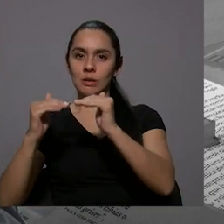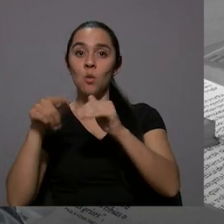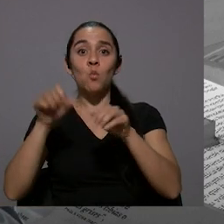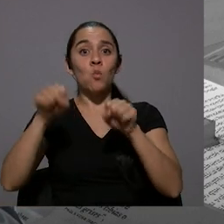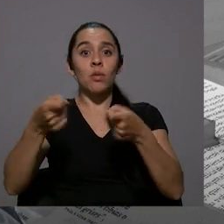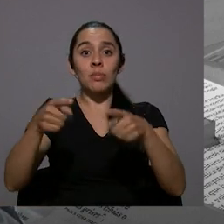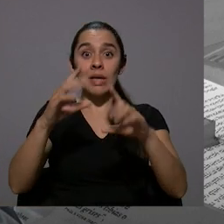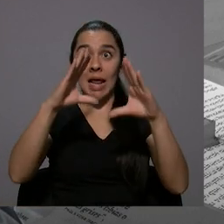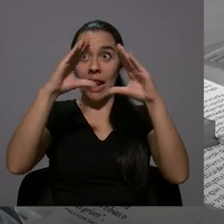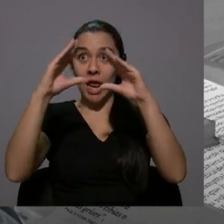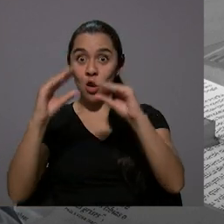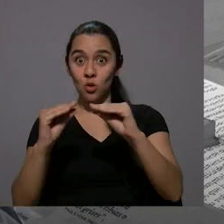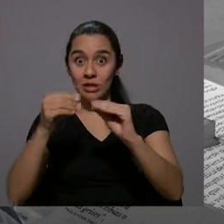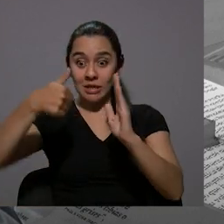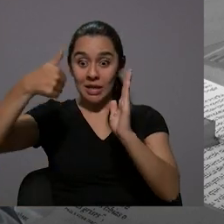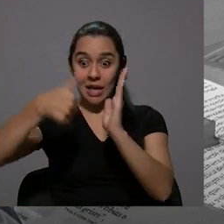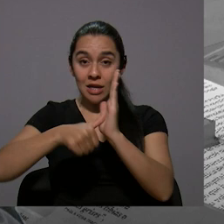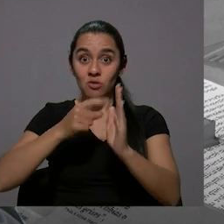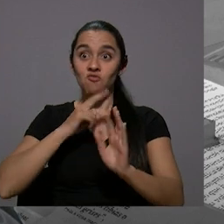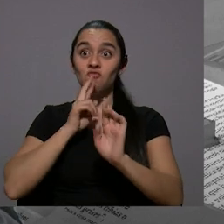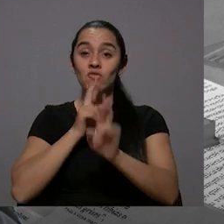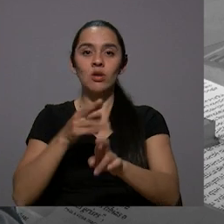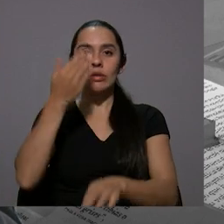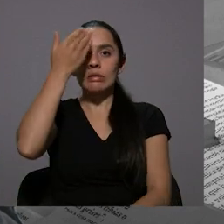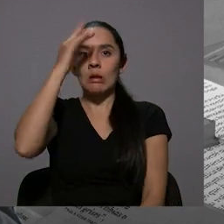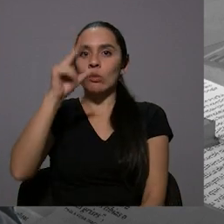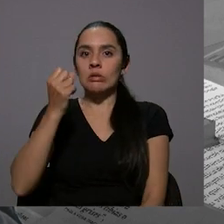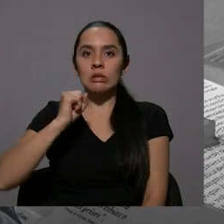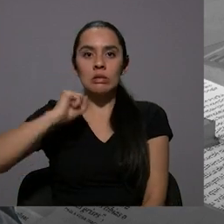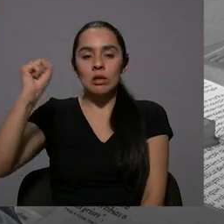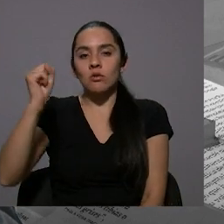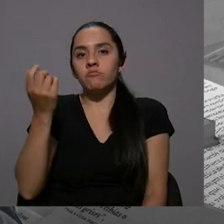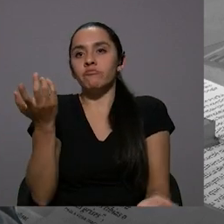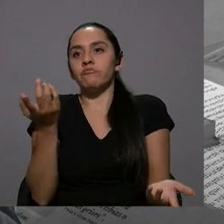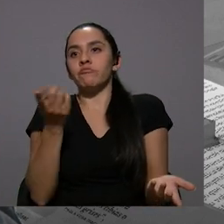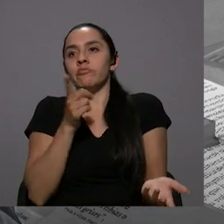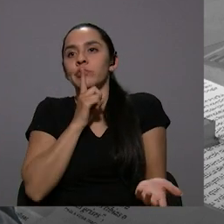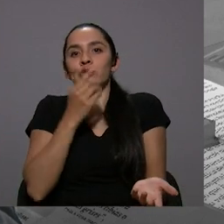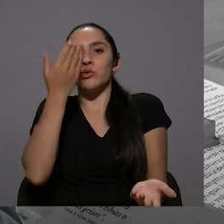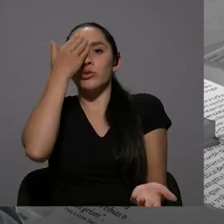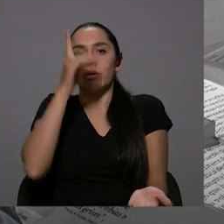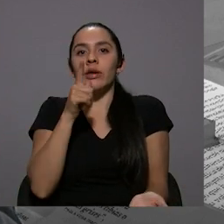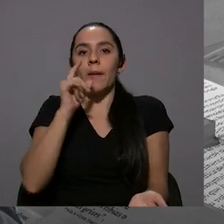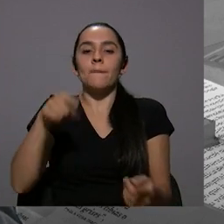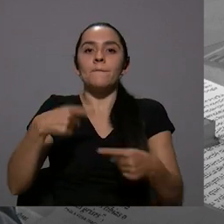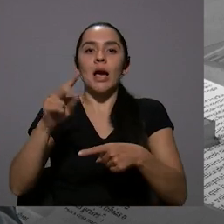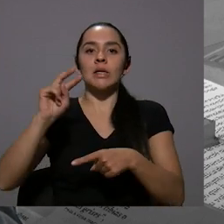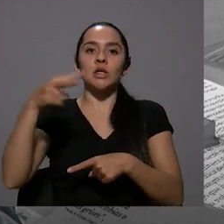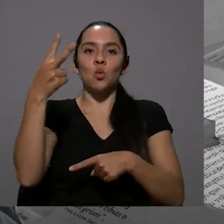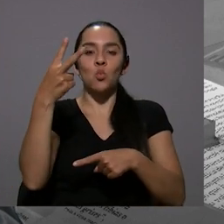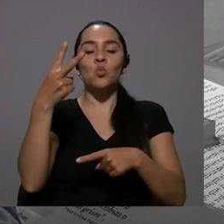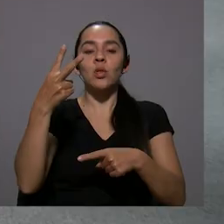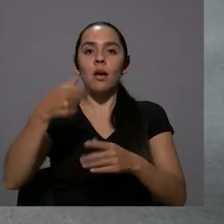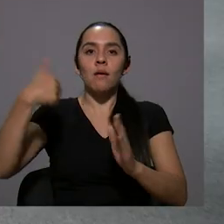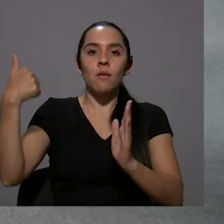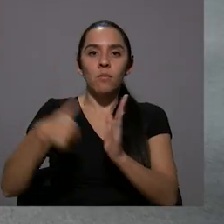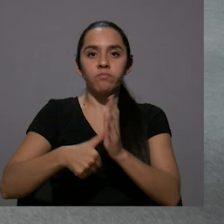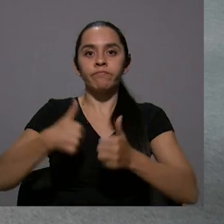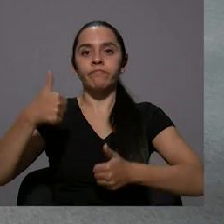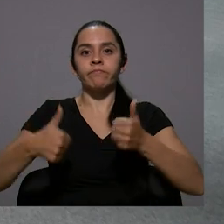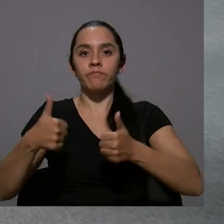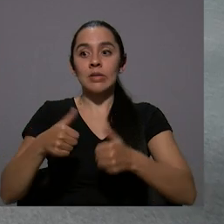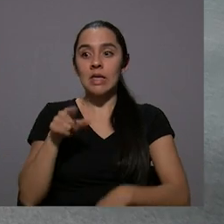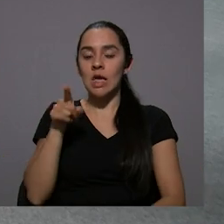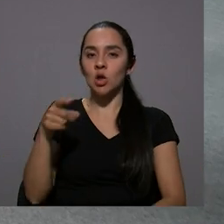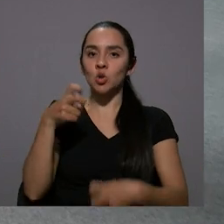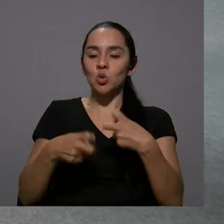noche de la elección o no sabemos Quién ganó pero sobre todo como ha sido la tónica ni siquiera podemos saber cuáles van a segunda ronda verdad Entonces eso era